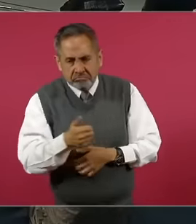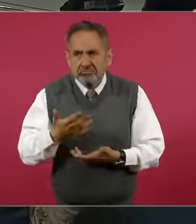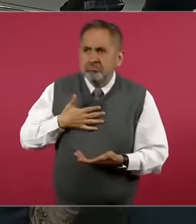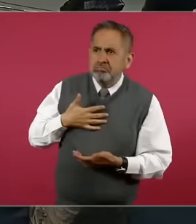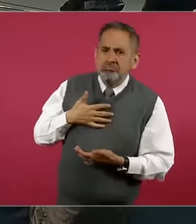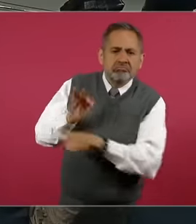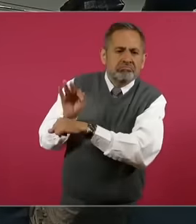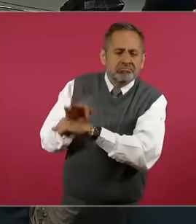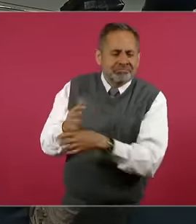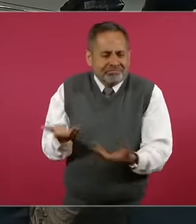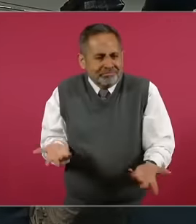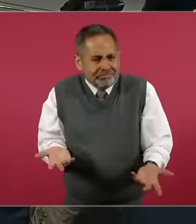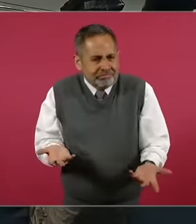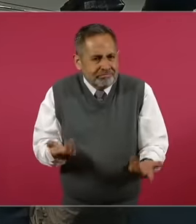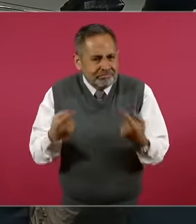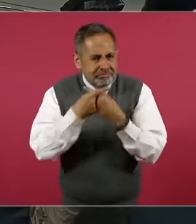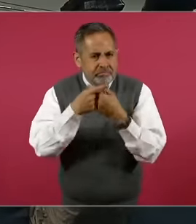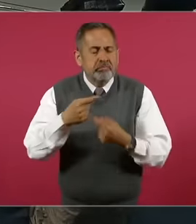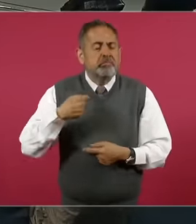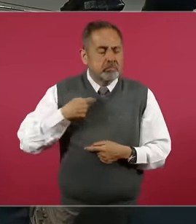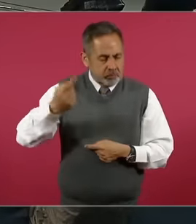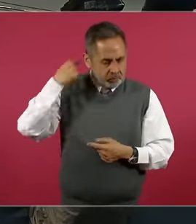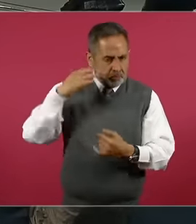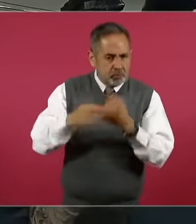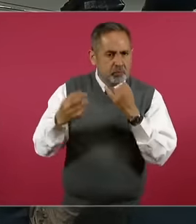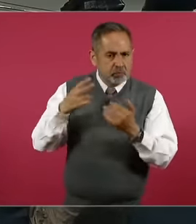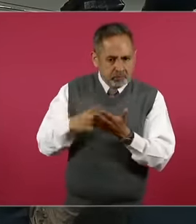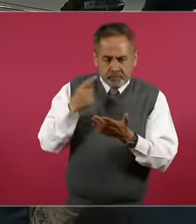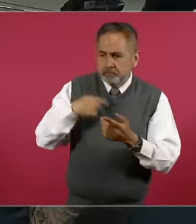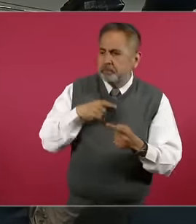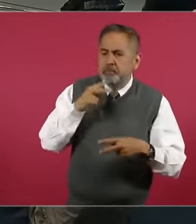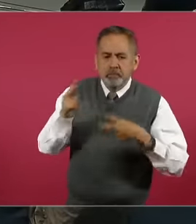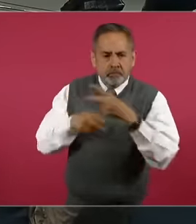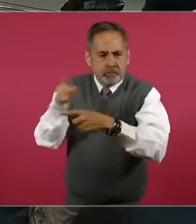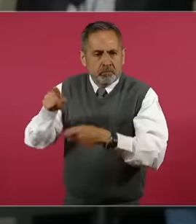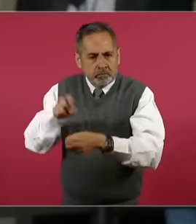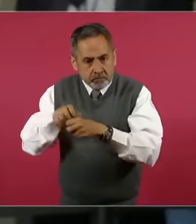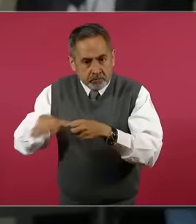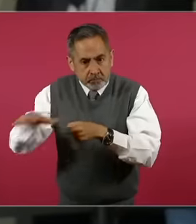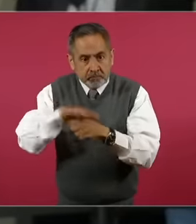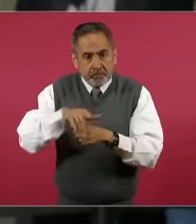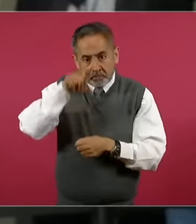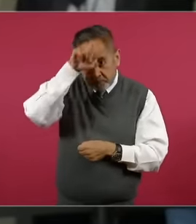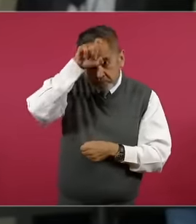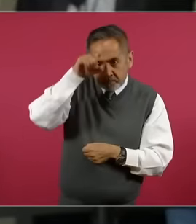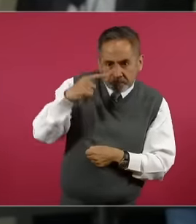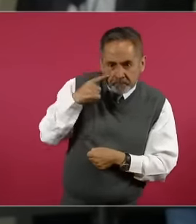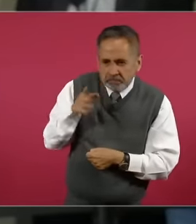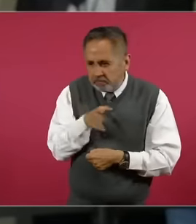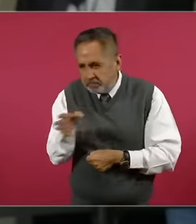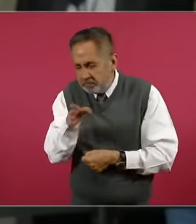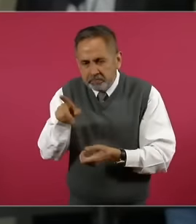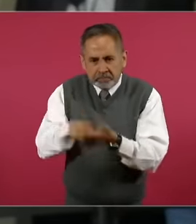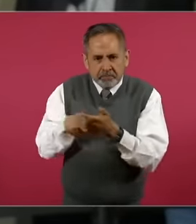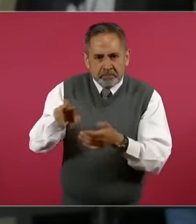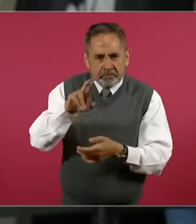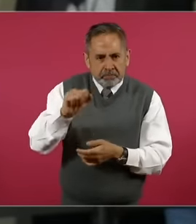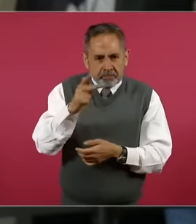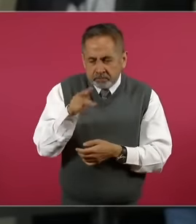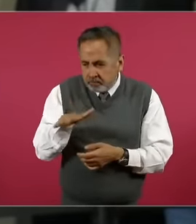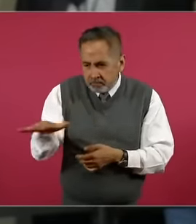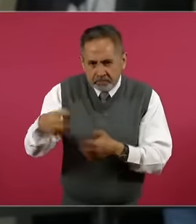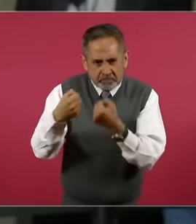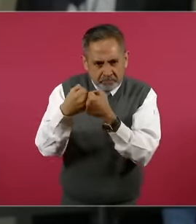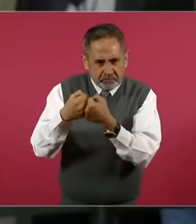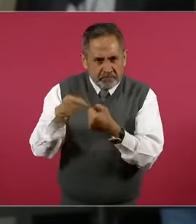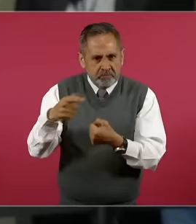cuando estuvimos en Palestina la última vez y en Egipto tratando de llegar a Rafah, que es la